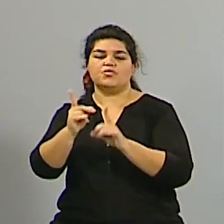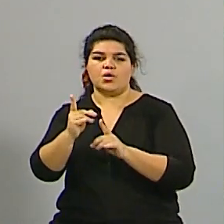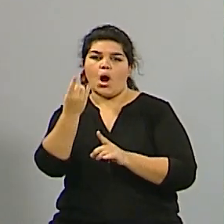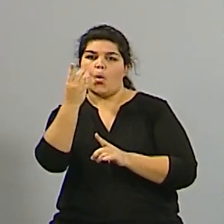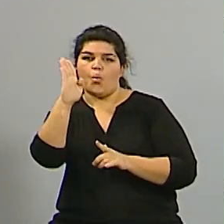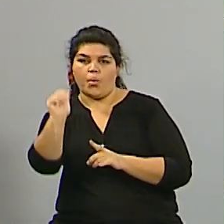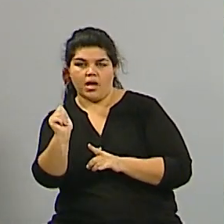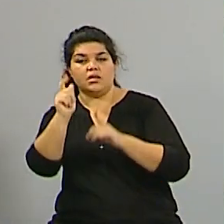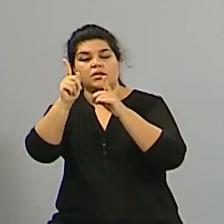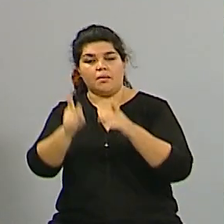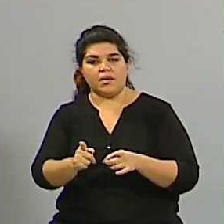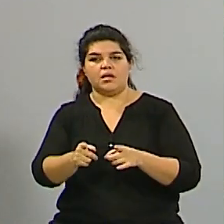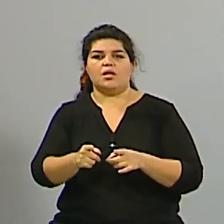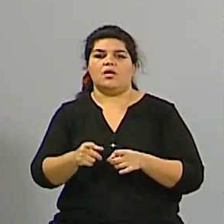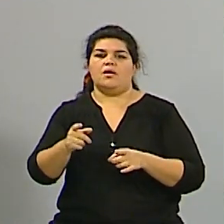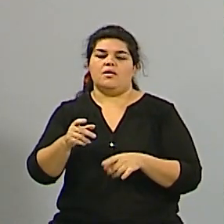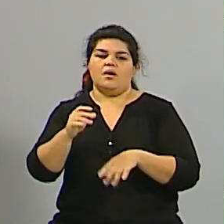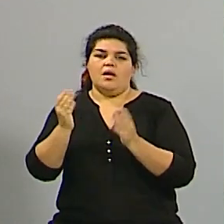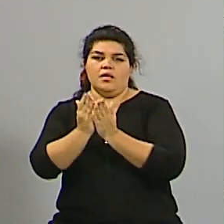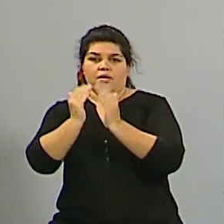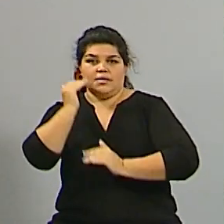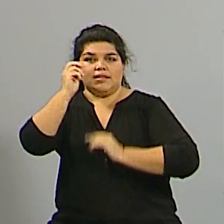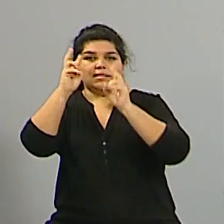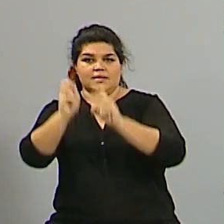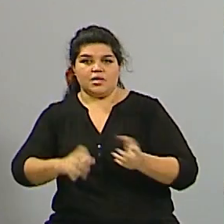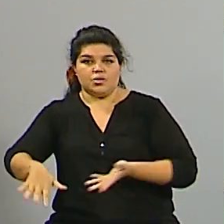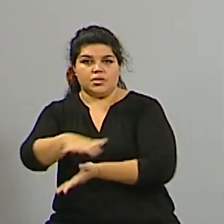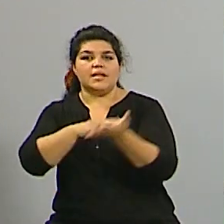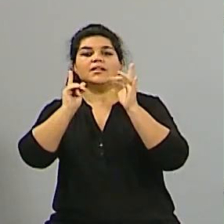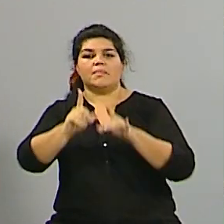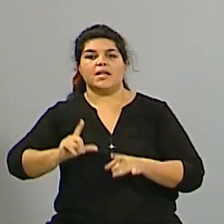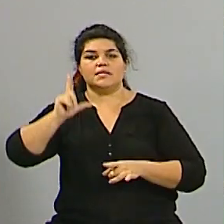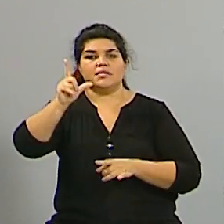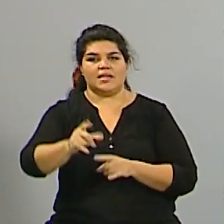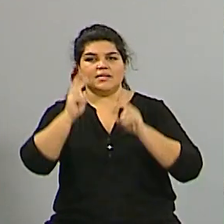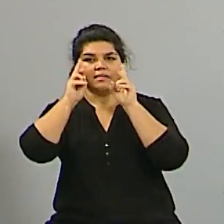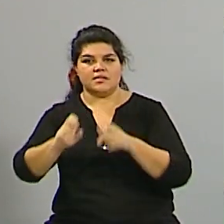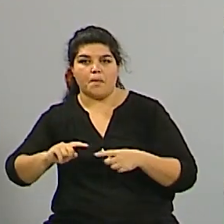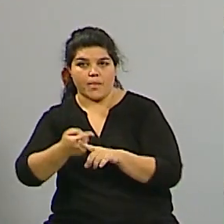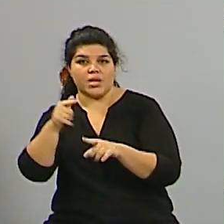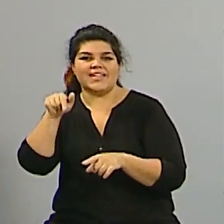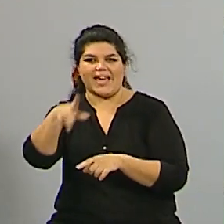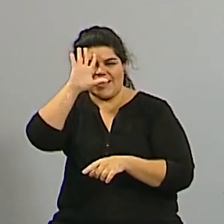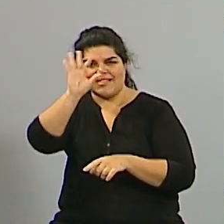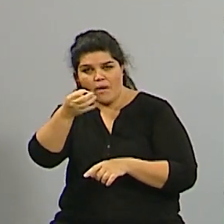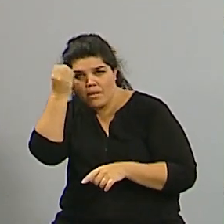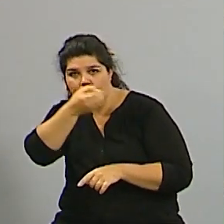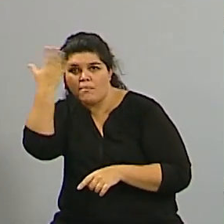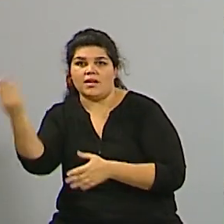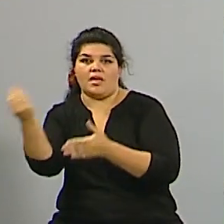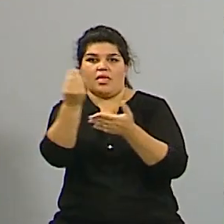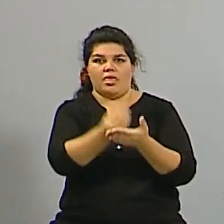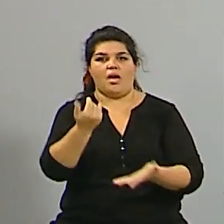es doctora en Ciencias Sociales y licenciada en Ciencias Políticas, porque obviamente es la experta y la que puede desde